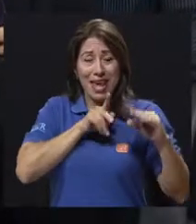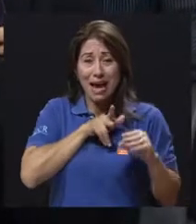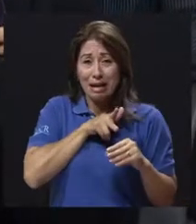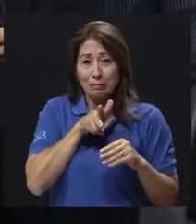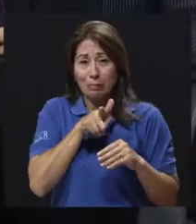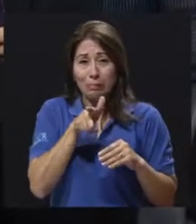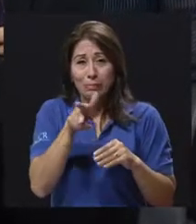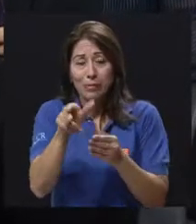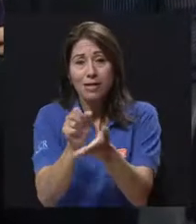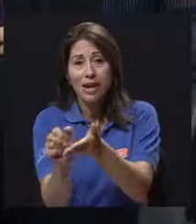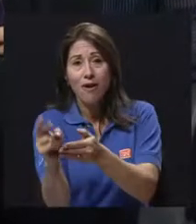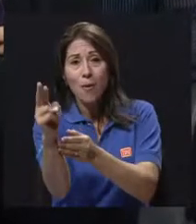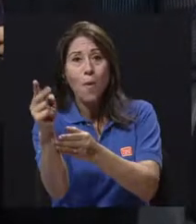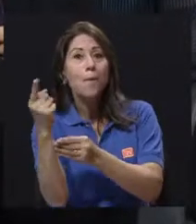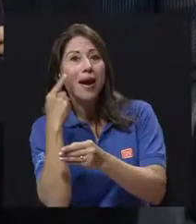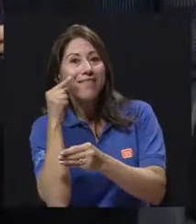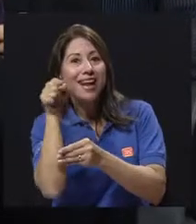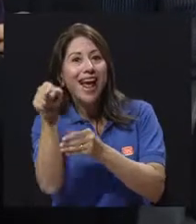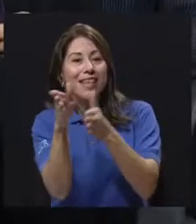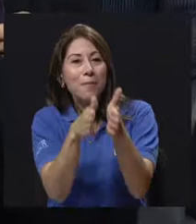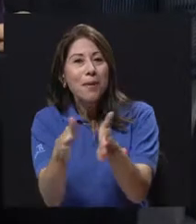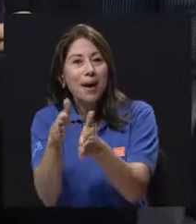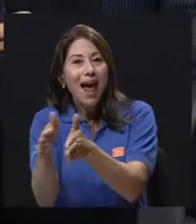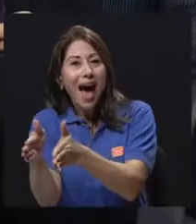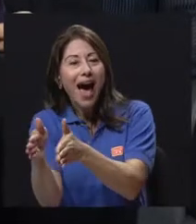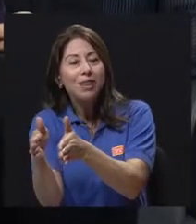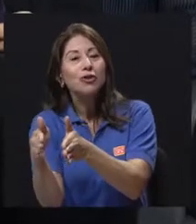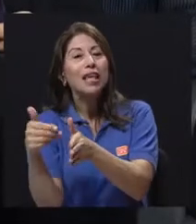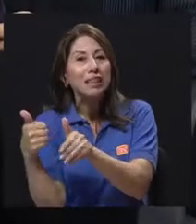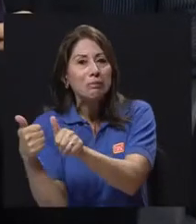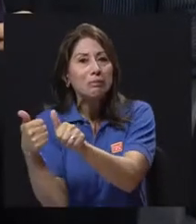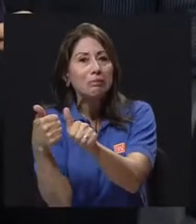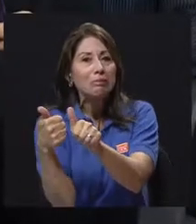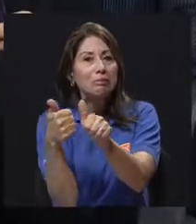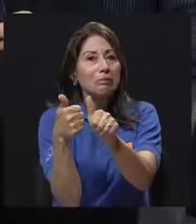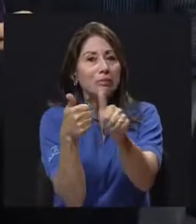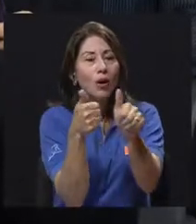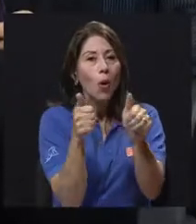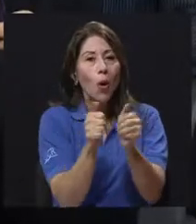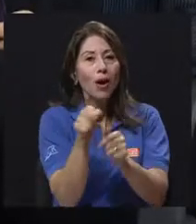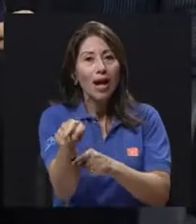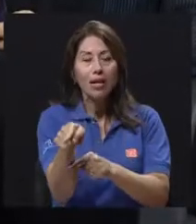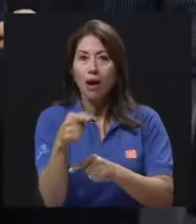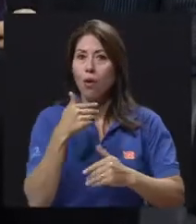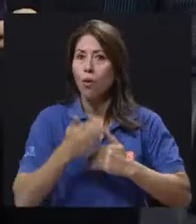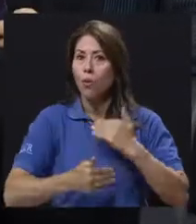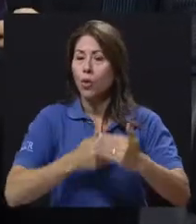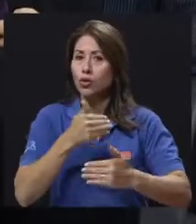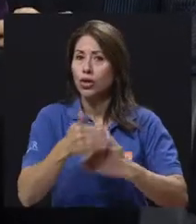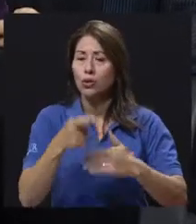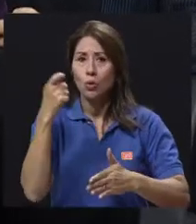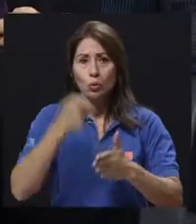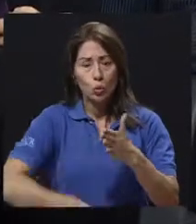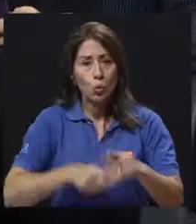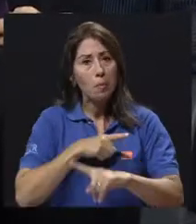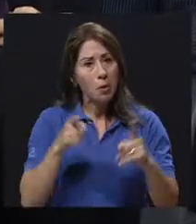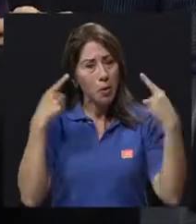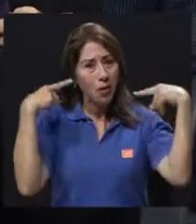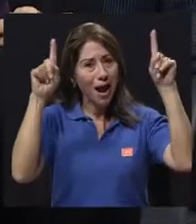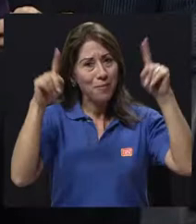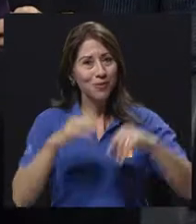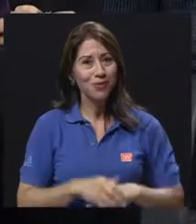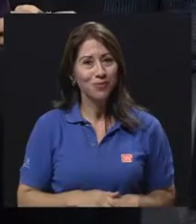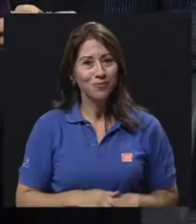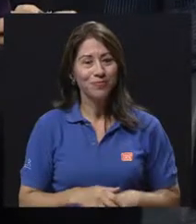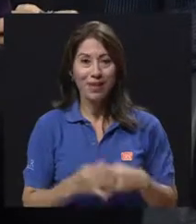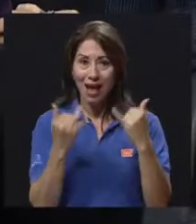Venir con ella. Entonces, digamos, sí, era como un proceso bastante largo, bastante duro, pero creo que lo logramos. Claro. Vamos a la parte